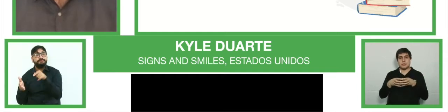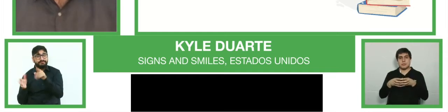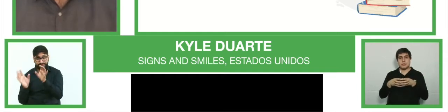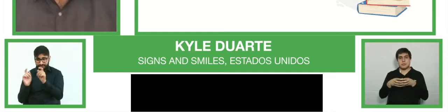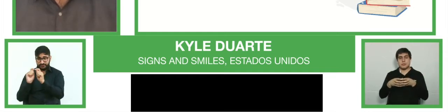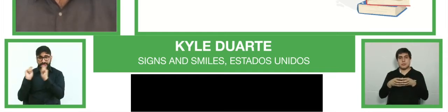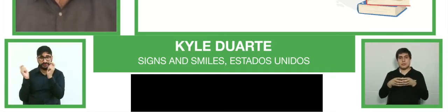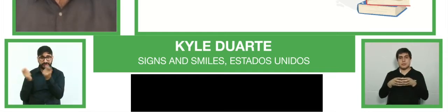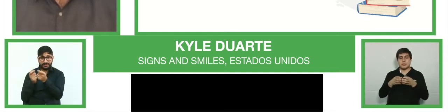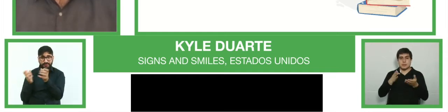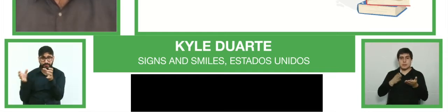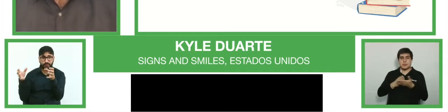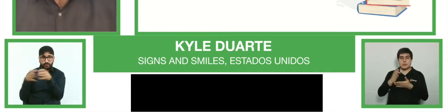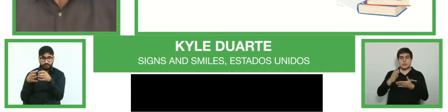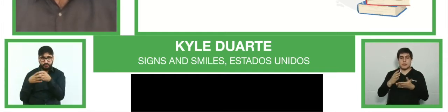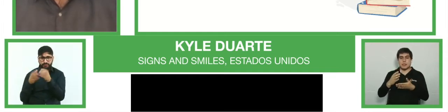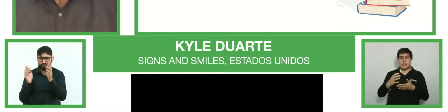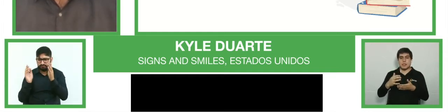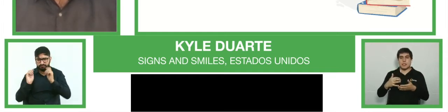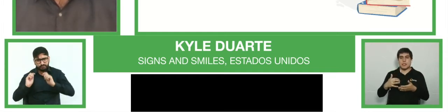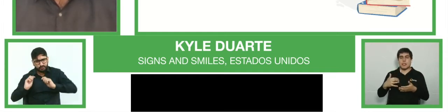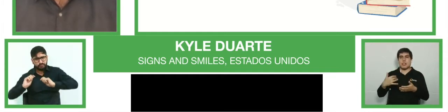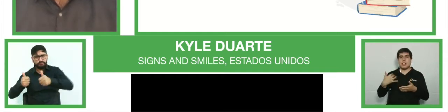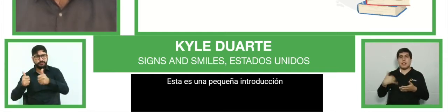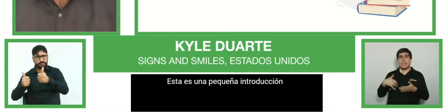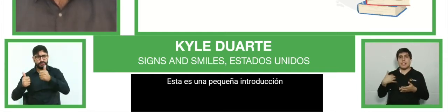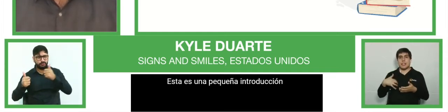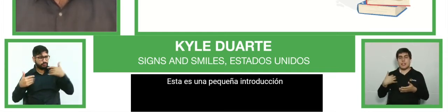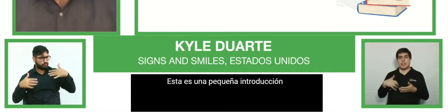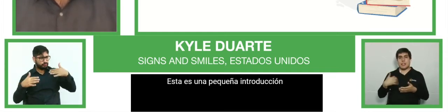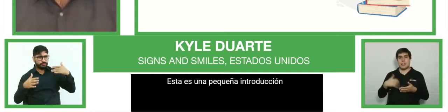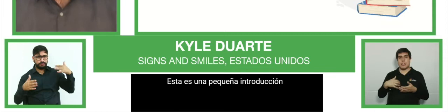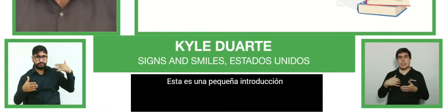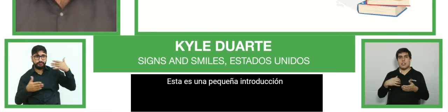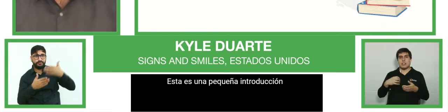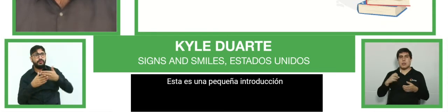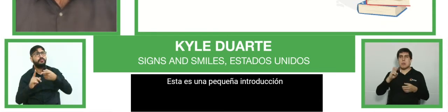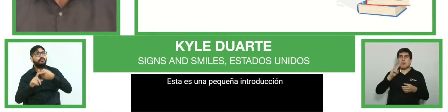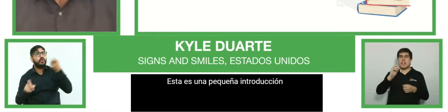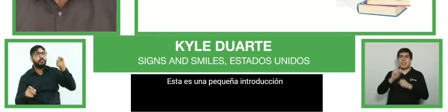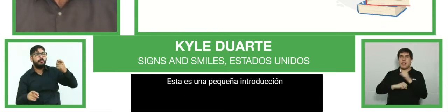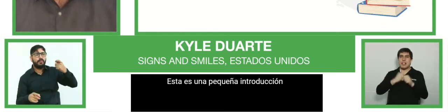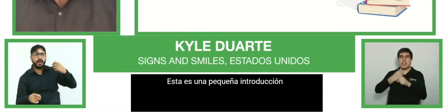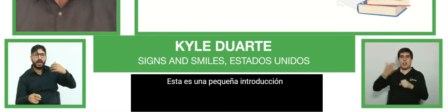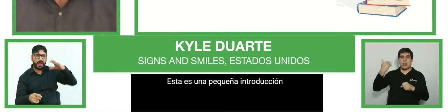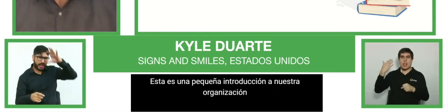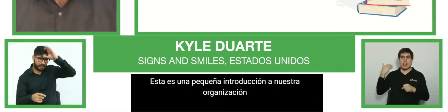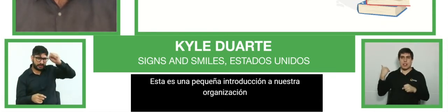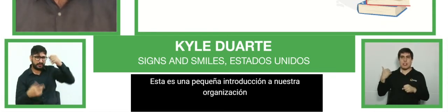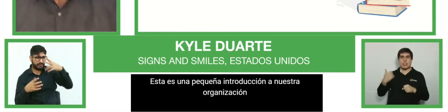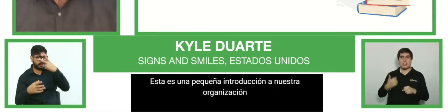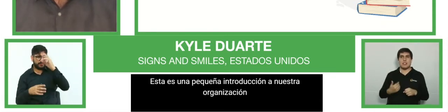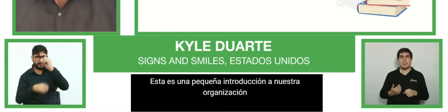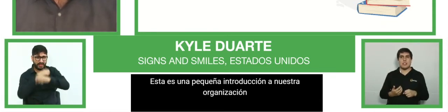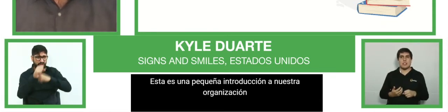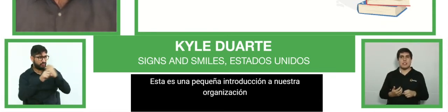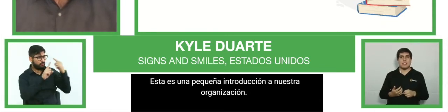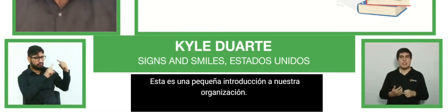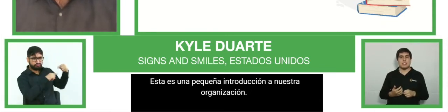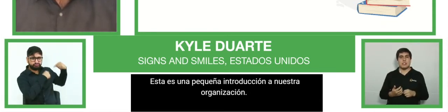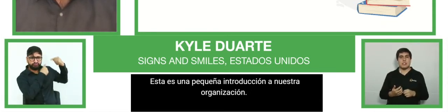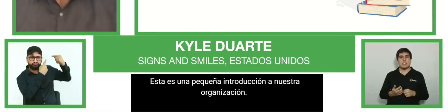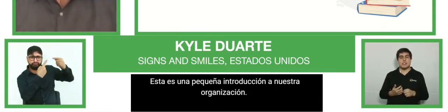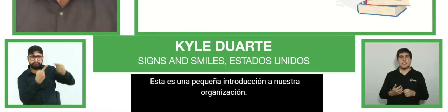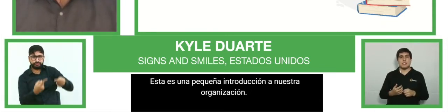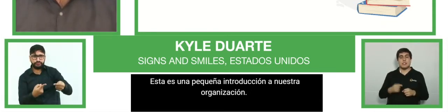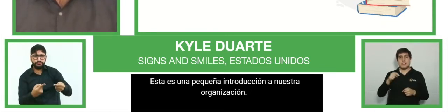Nicaragua originalmente, varios años atrás, como dos décadas atrás. Y hemos trabajado desde entonces. El proyecto que voy a